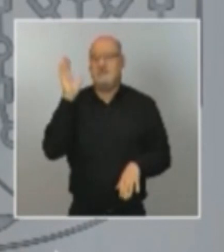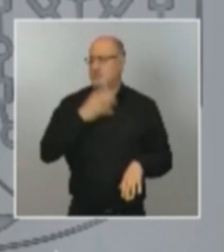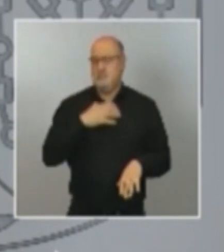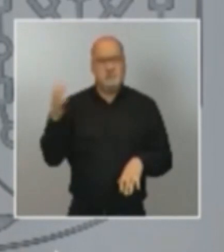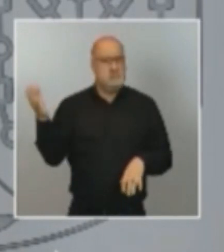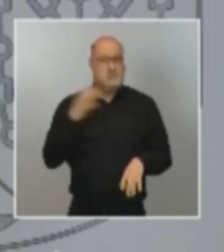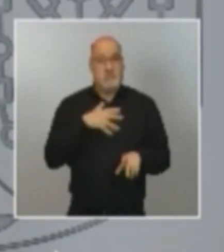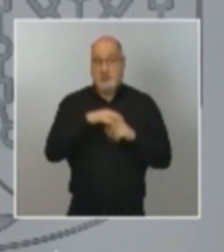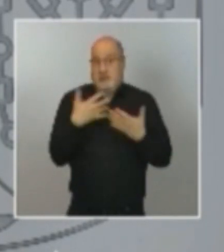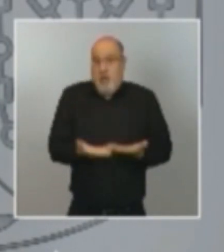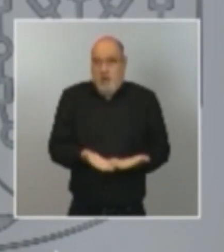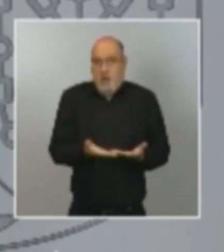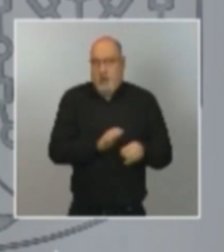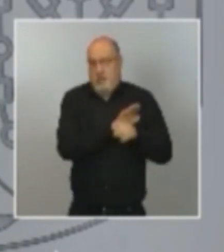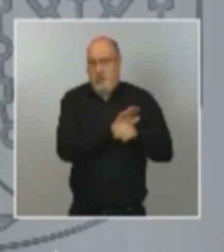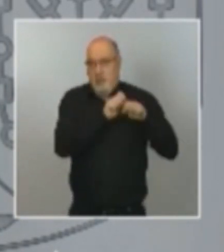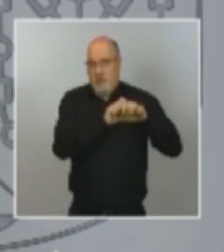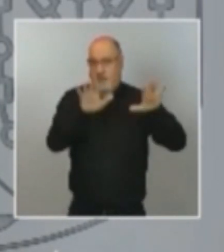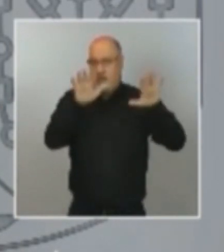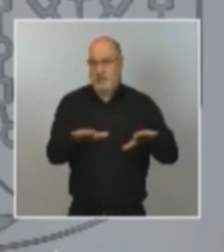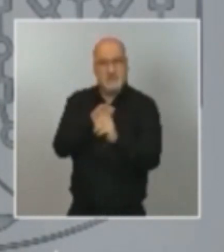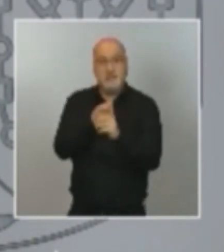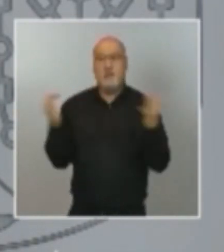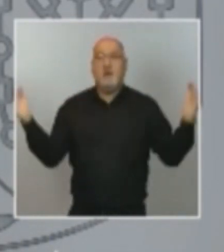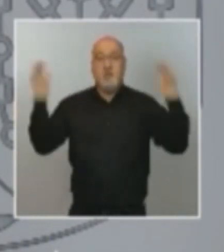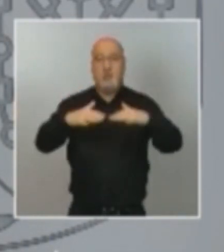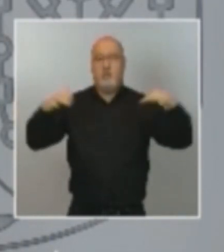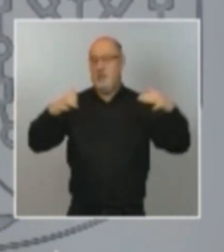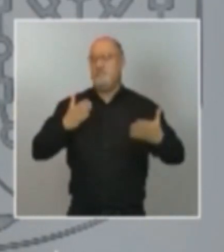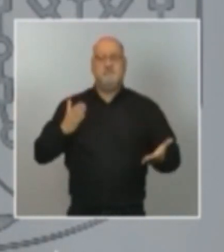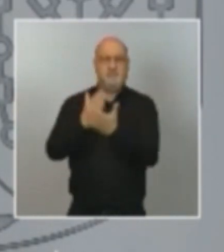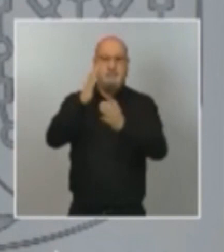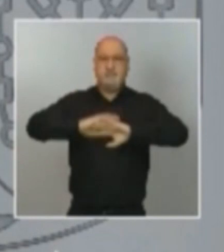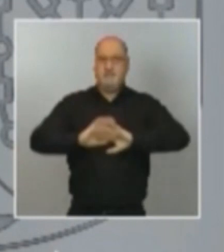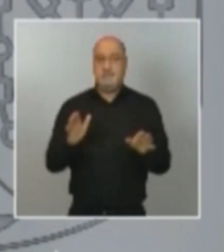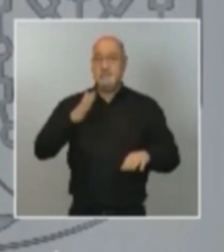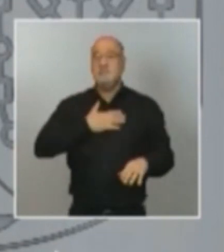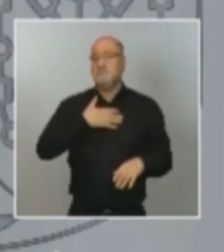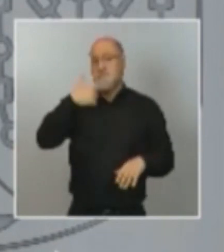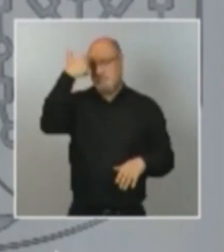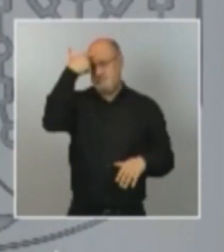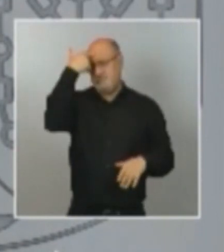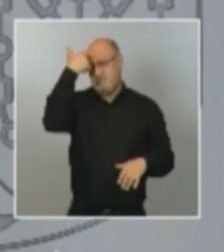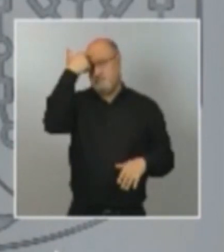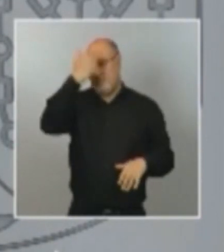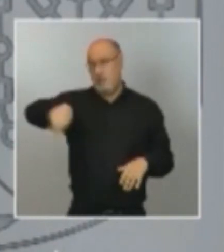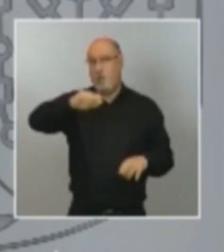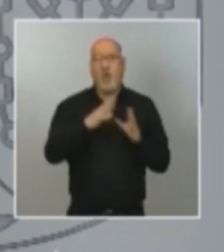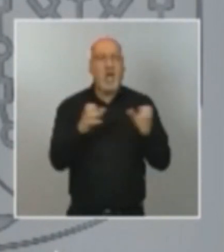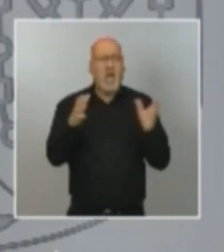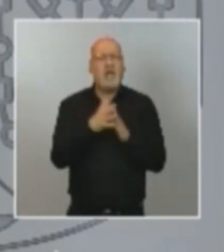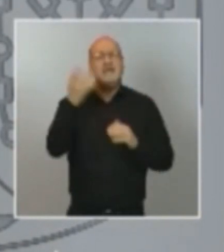nos encontramos epidemiológicamente entiendan que no es posible. Soy consciente de que todos tenemos ganas, especialmente quienes